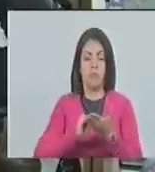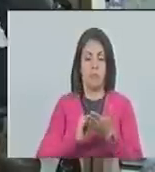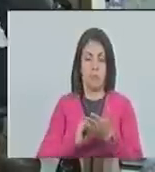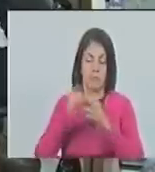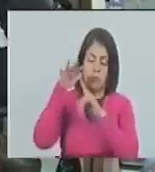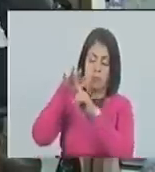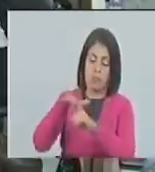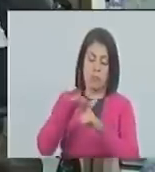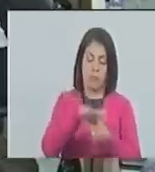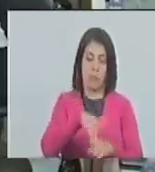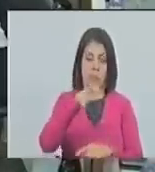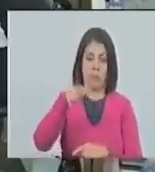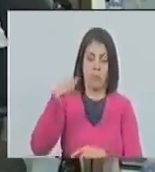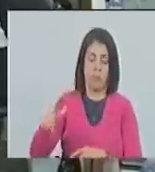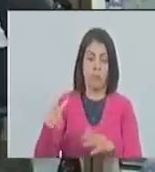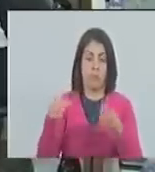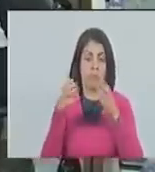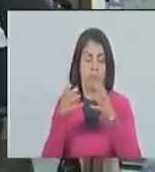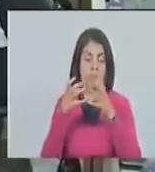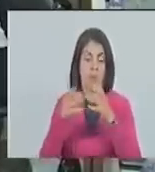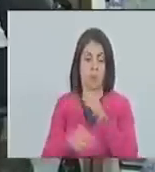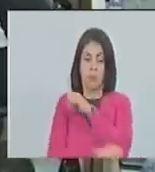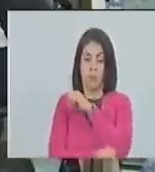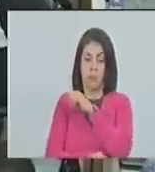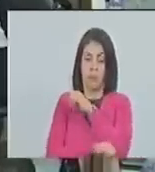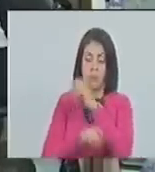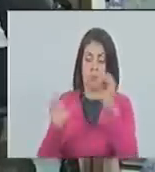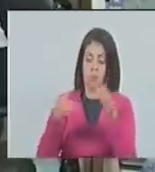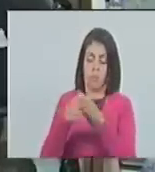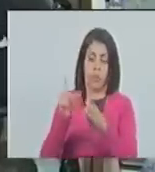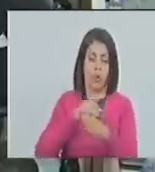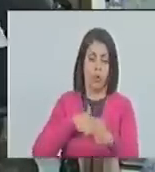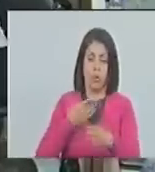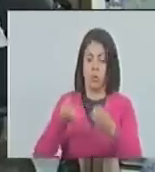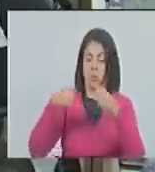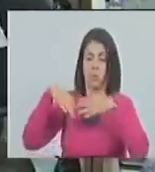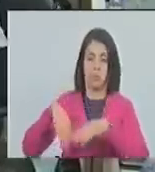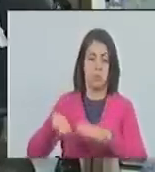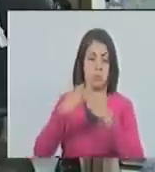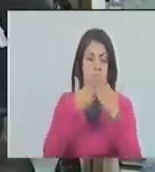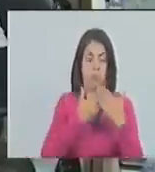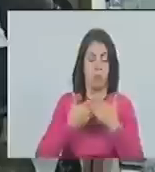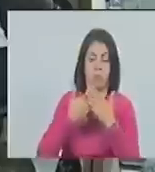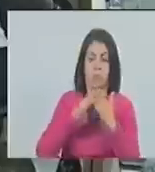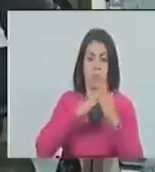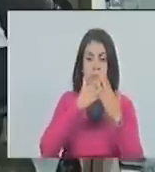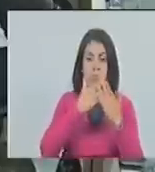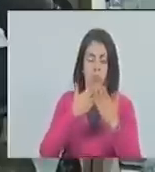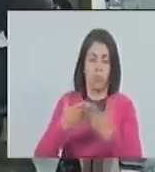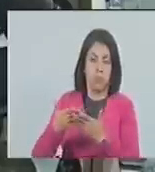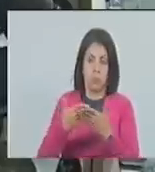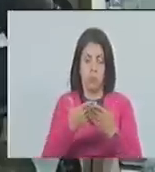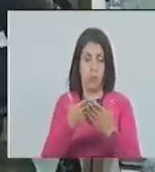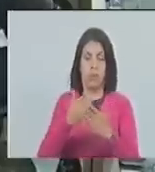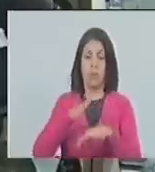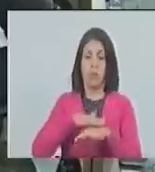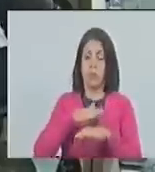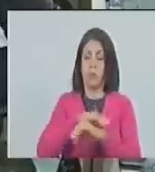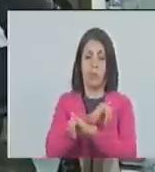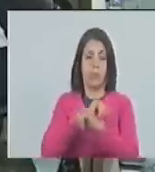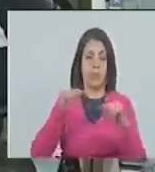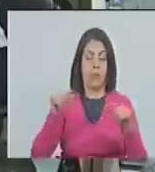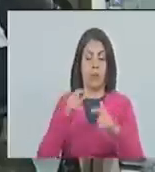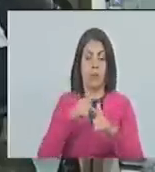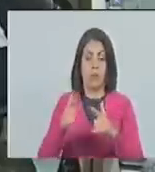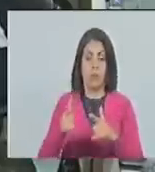represión de los individuos de las masas, que son irreductibles, que no se ponen a los servicios de sus intereses. Ahora, ¿en qué terminó ese pacto?